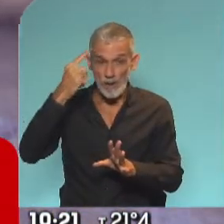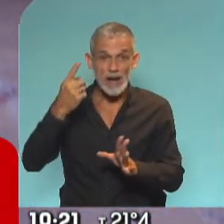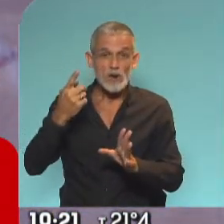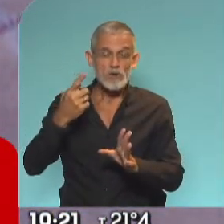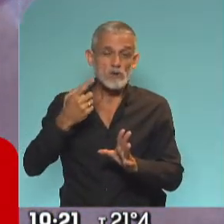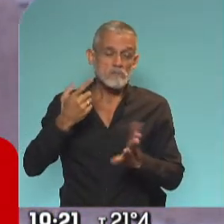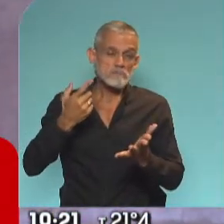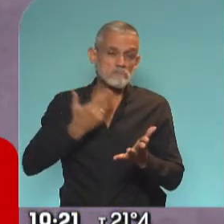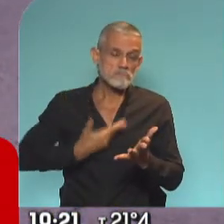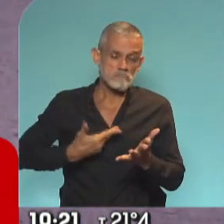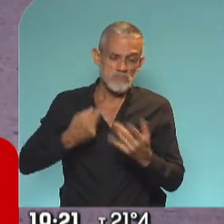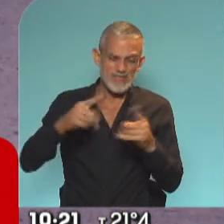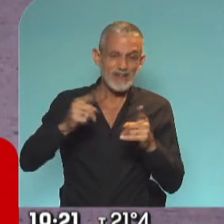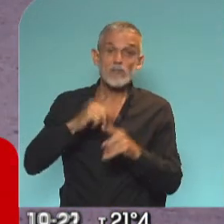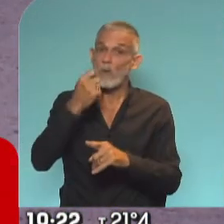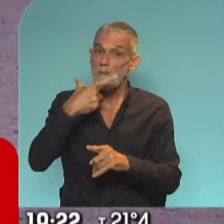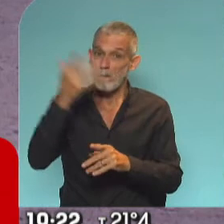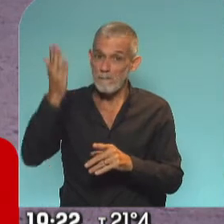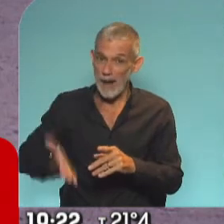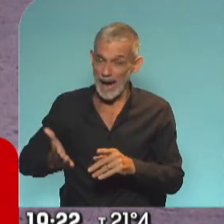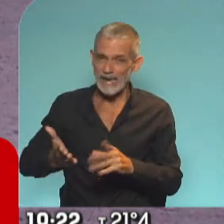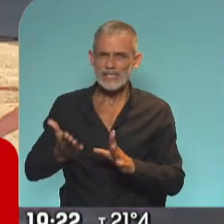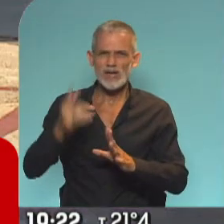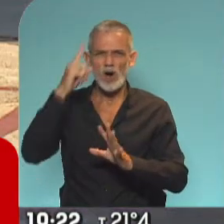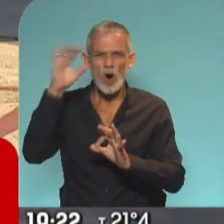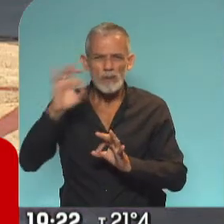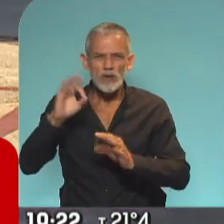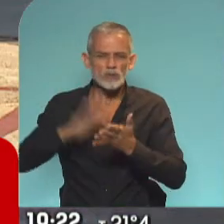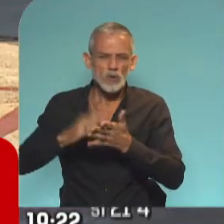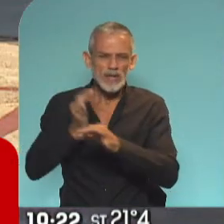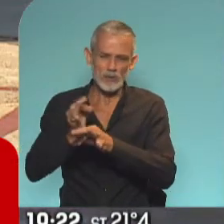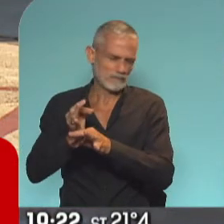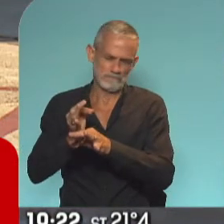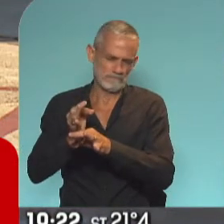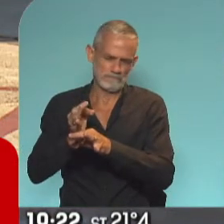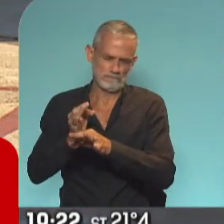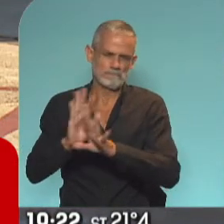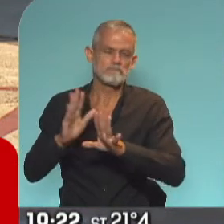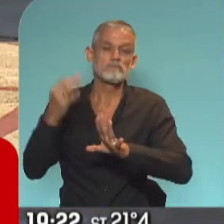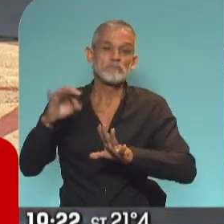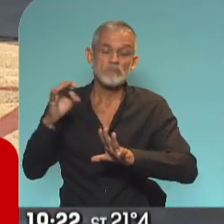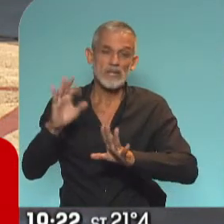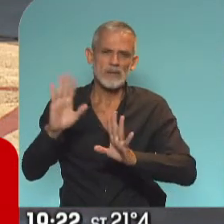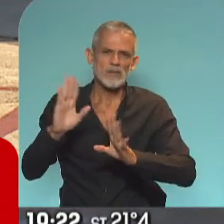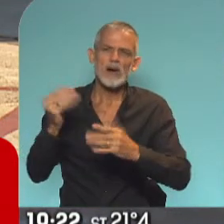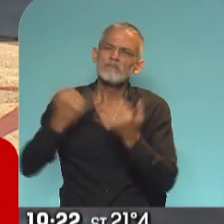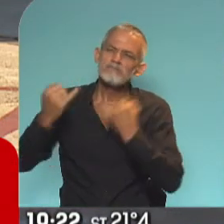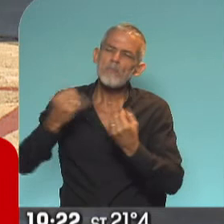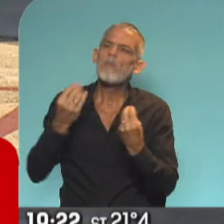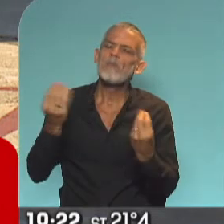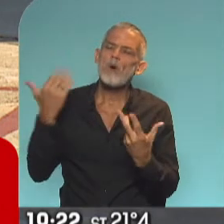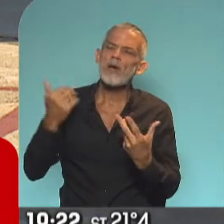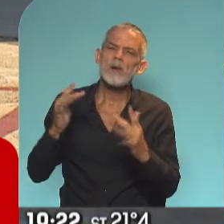¿no? Pero me parece que Mauricio Macri, antes de opinar de la educación, ¿no? Tendría que dar cuenta de por qué suspendió